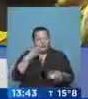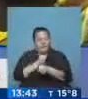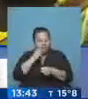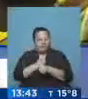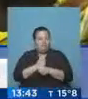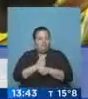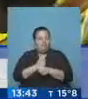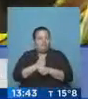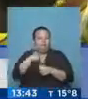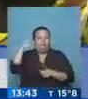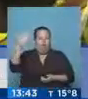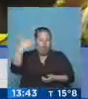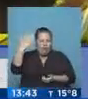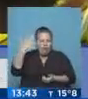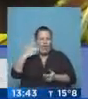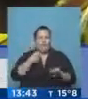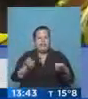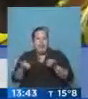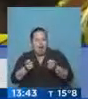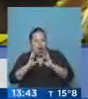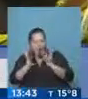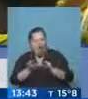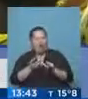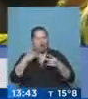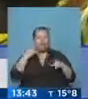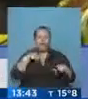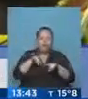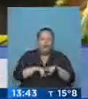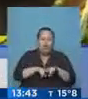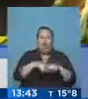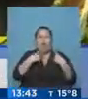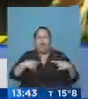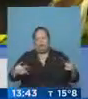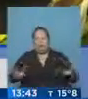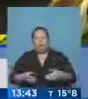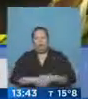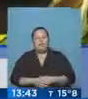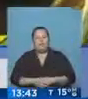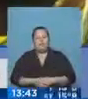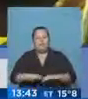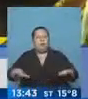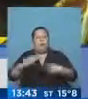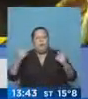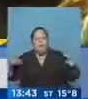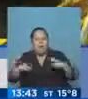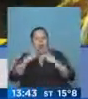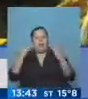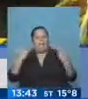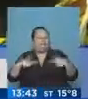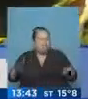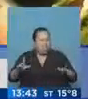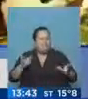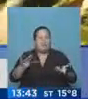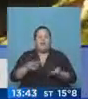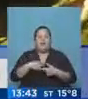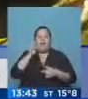estar teniendo conferencias rondas de negocios espectáculos showcase y espacios de encuentro informales